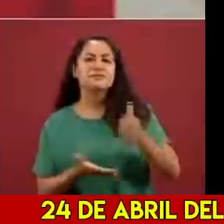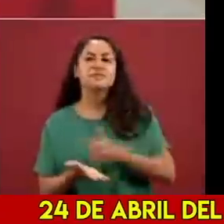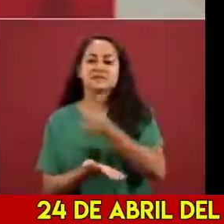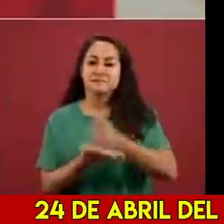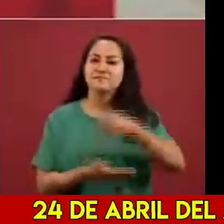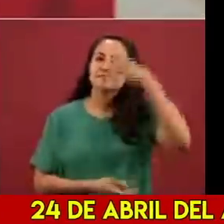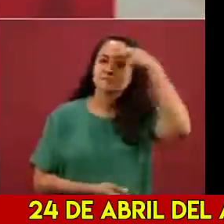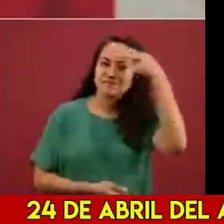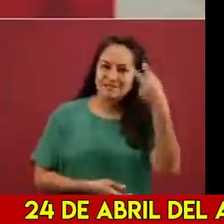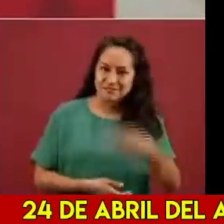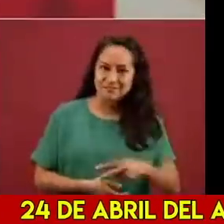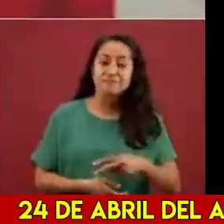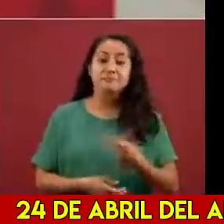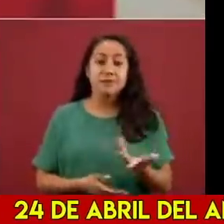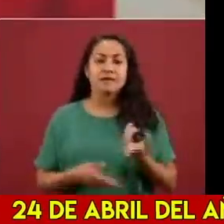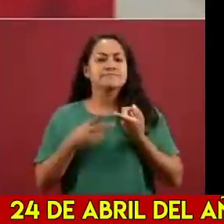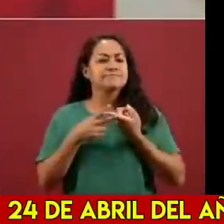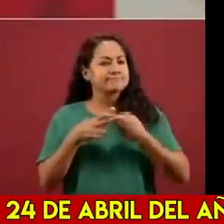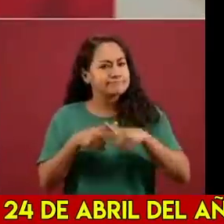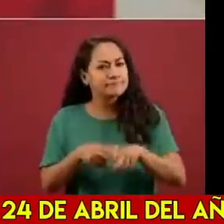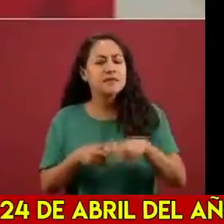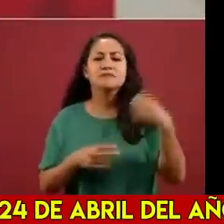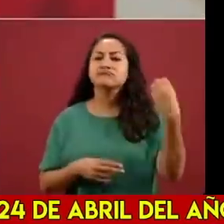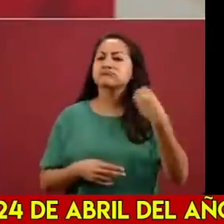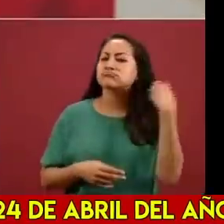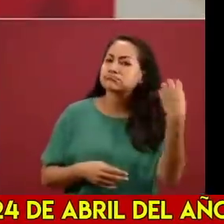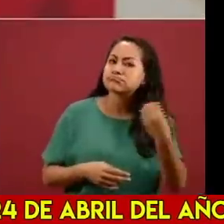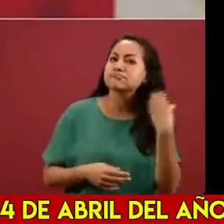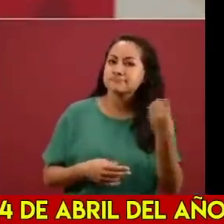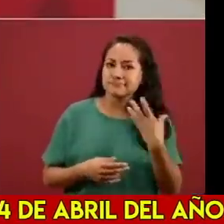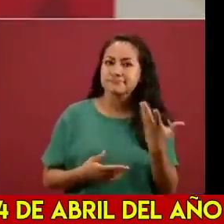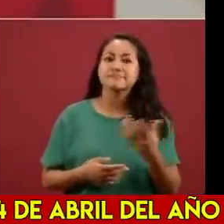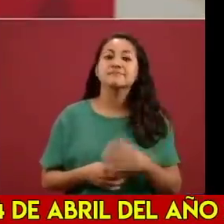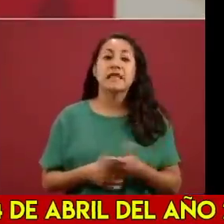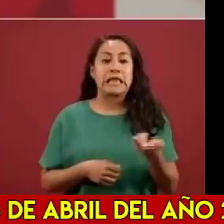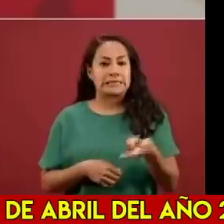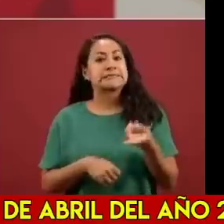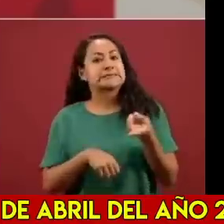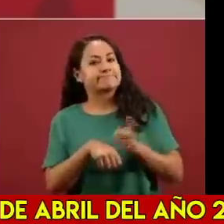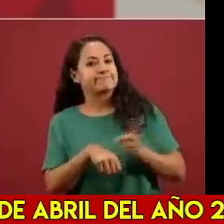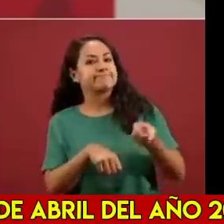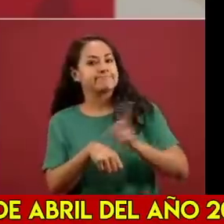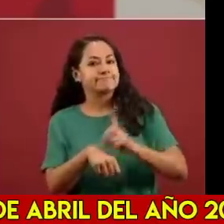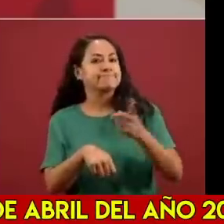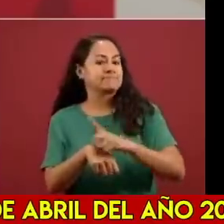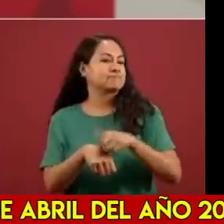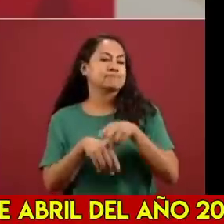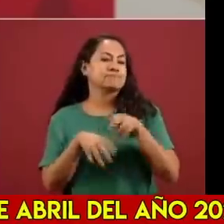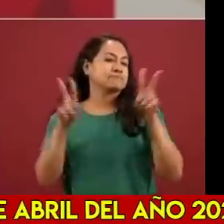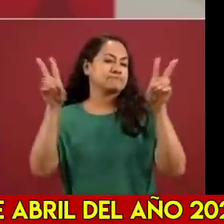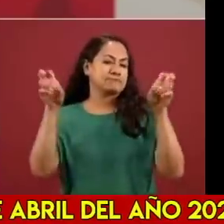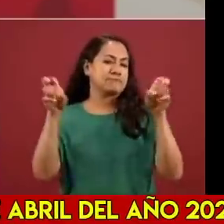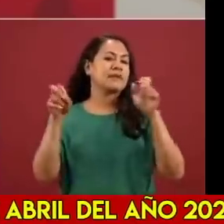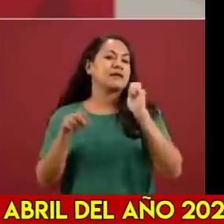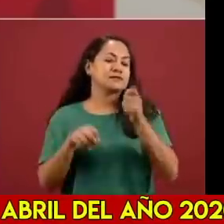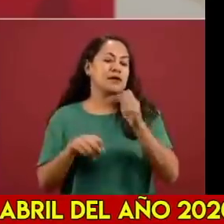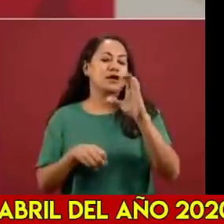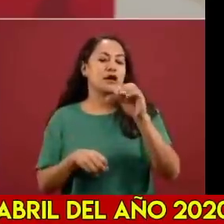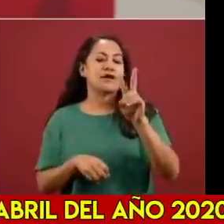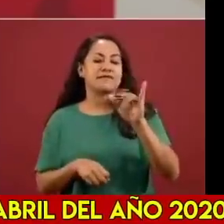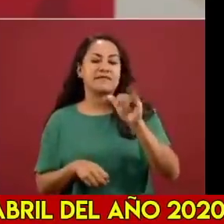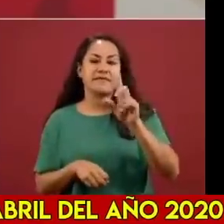vamos a iniciar la conferencia de prensa diaria sobre la situación de COVID la